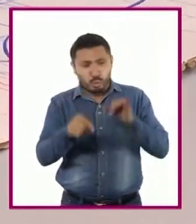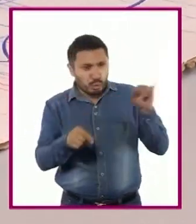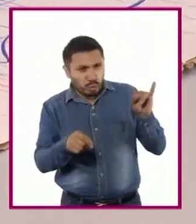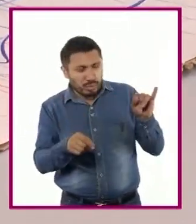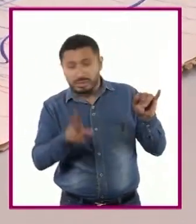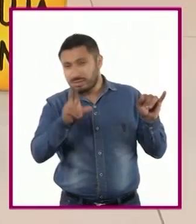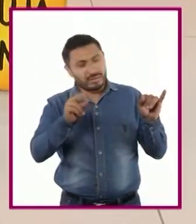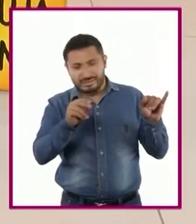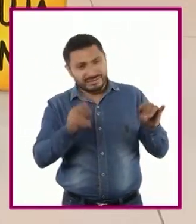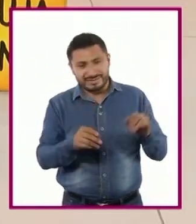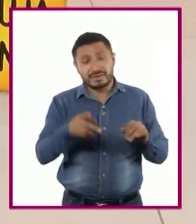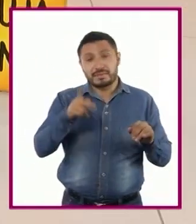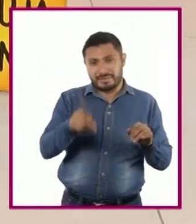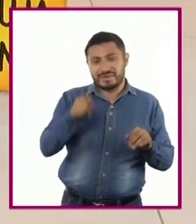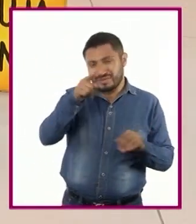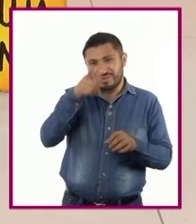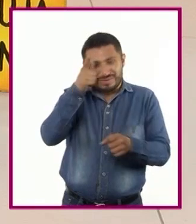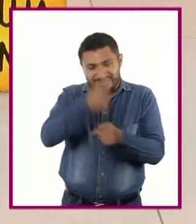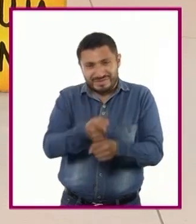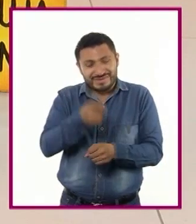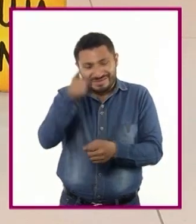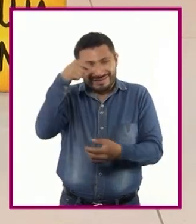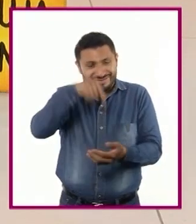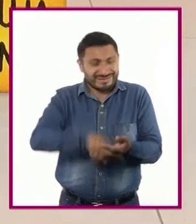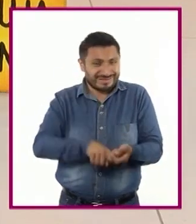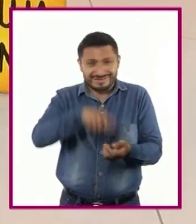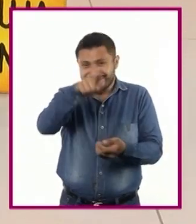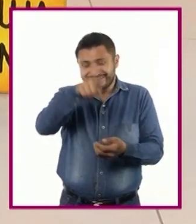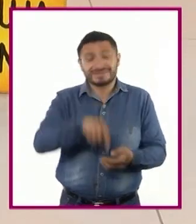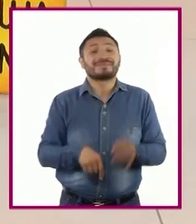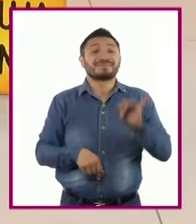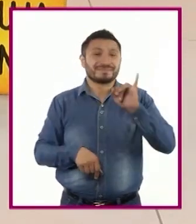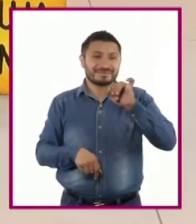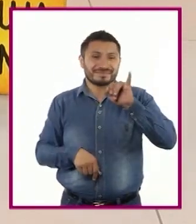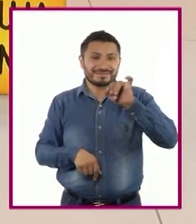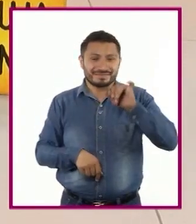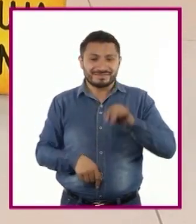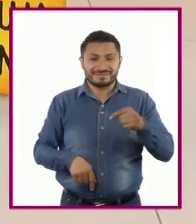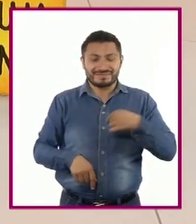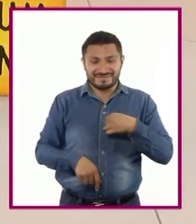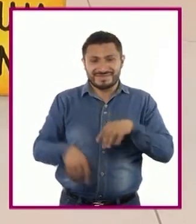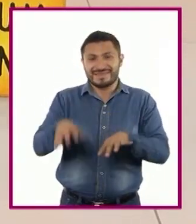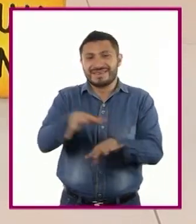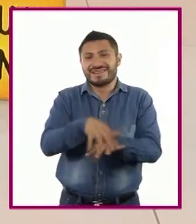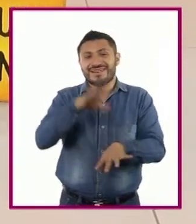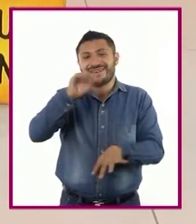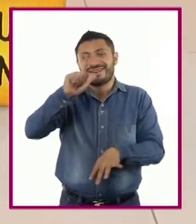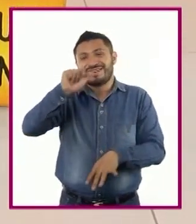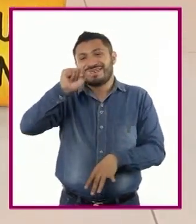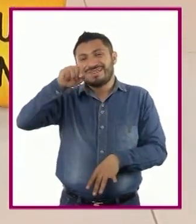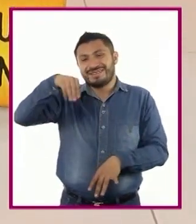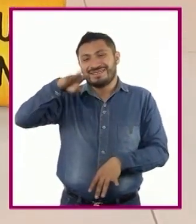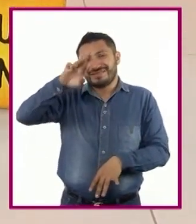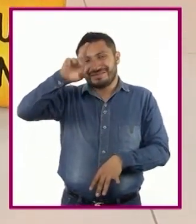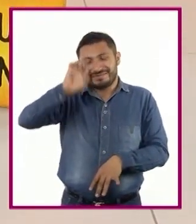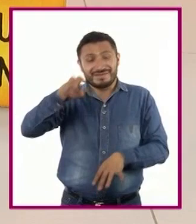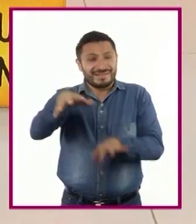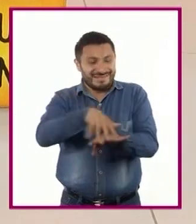No. ¿Pero descubriste algo ya en ti? Sí, sí, sí. Que se me acalambran los pies.